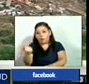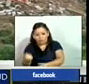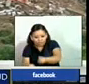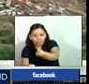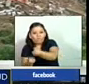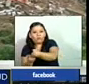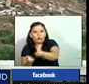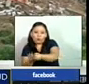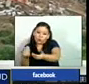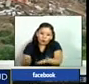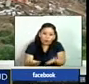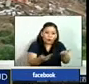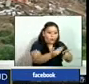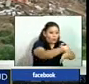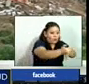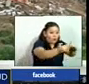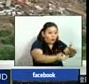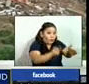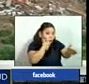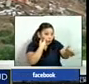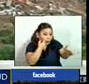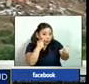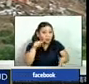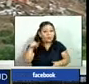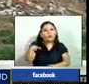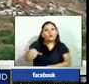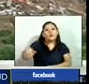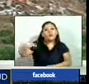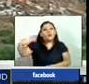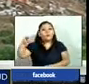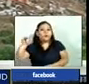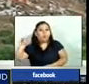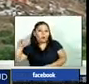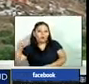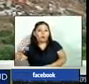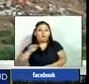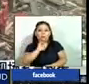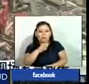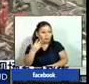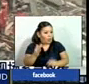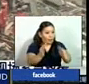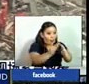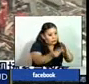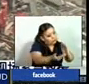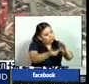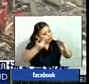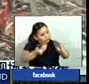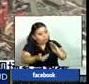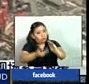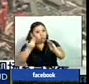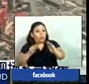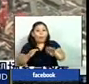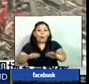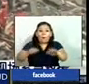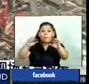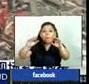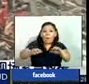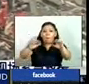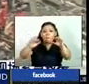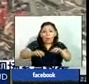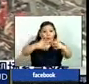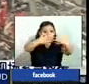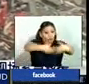rescatadas y llevadas a un albergue En la ciudad de Huangang casi 30.000 personas fueron evacuadas luego de que agua comenzó a filtrarse de una